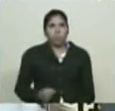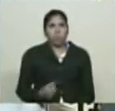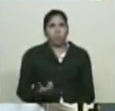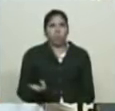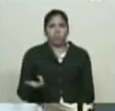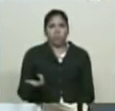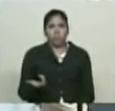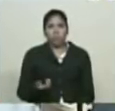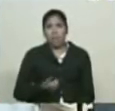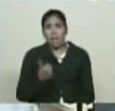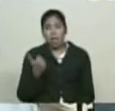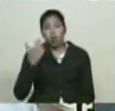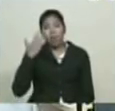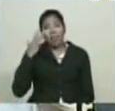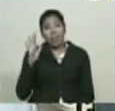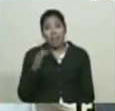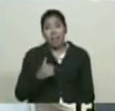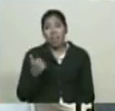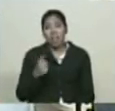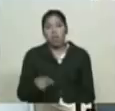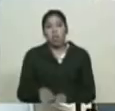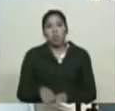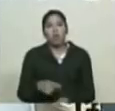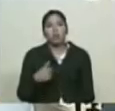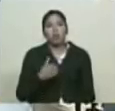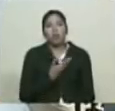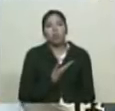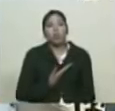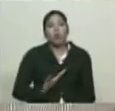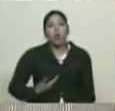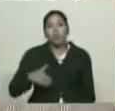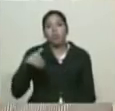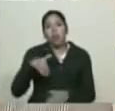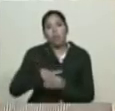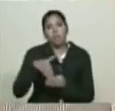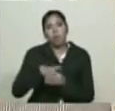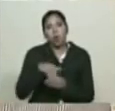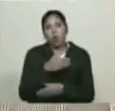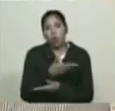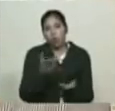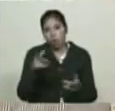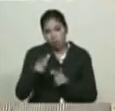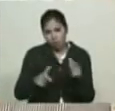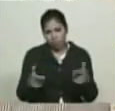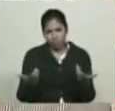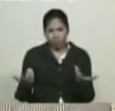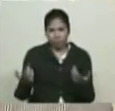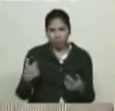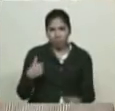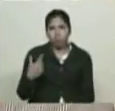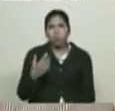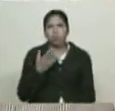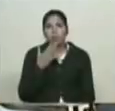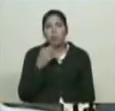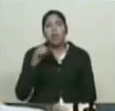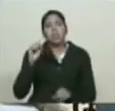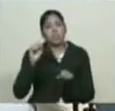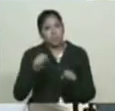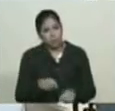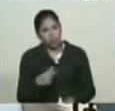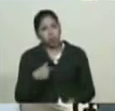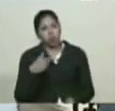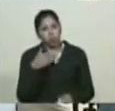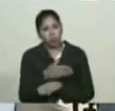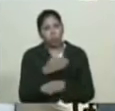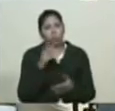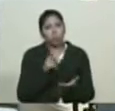Y ellos se han creído dueños de la voluntad y del voto popular. Y entonces un día dice que sí van a las elecciones,